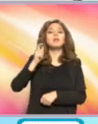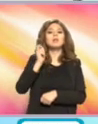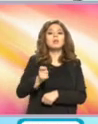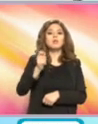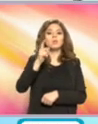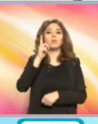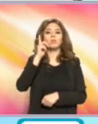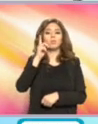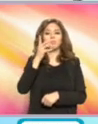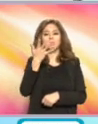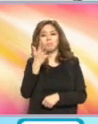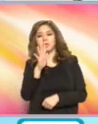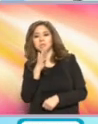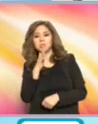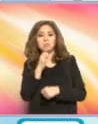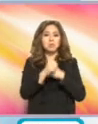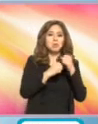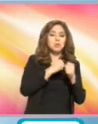vedettes de los años